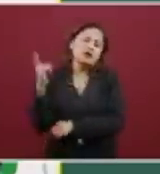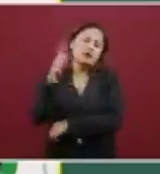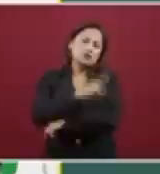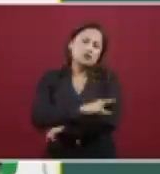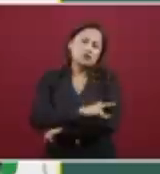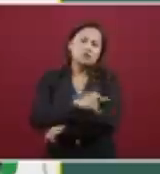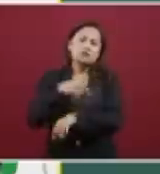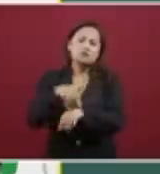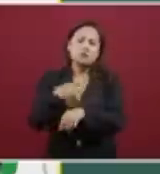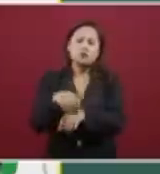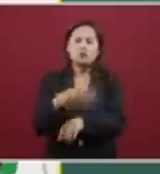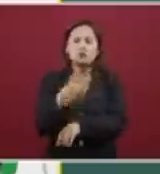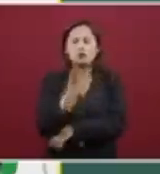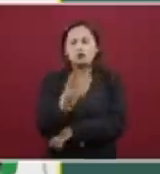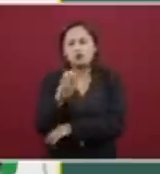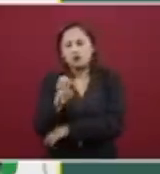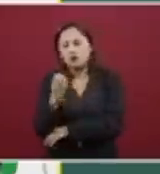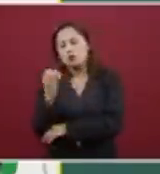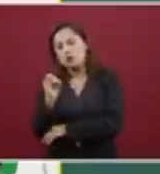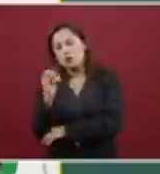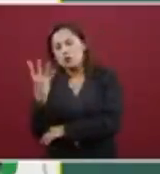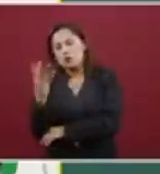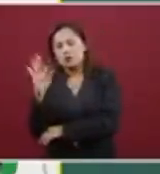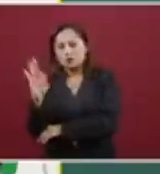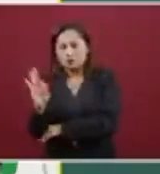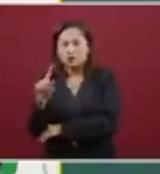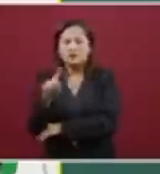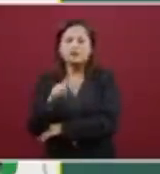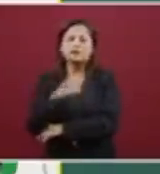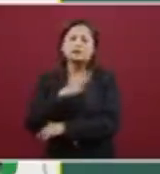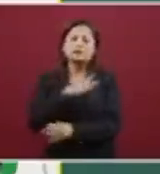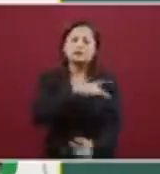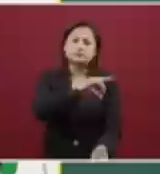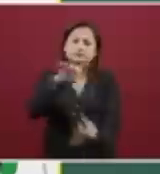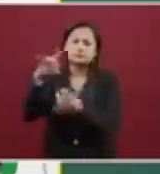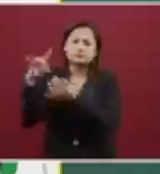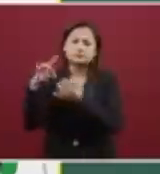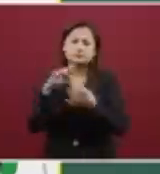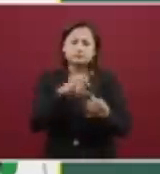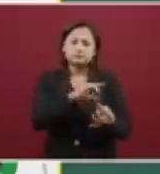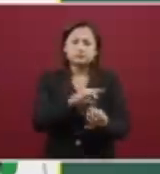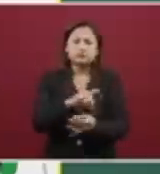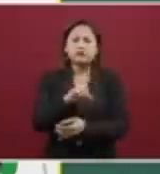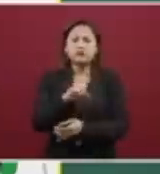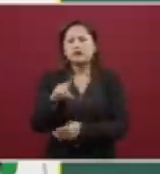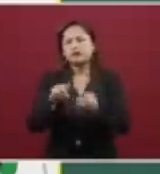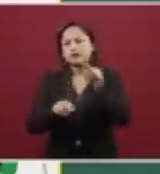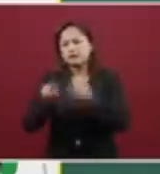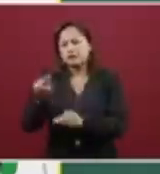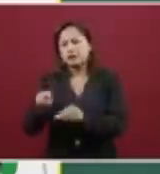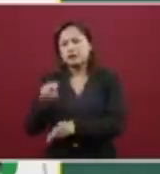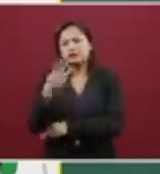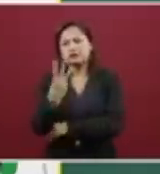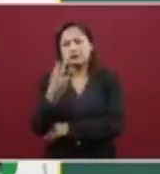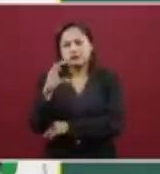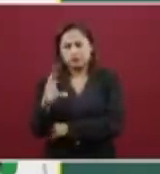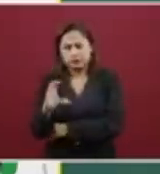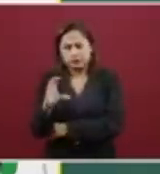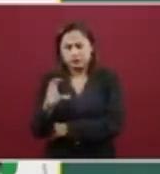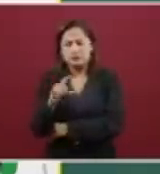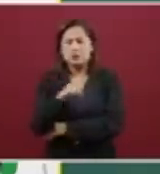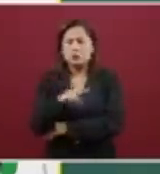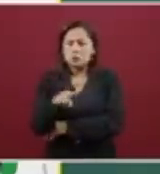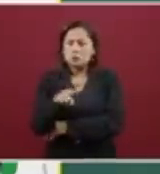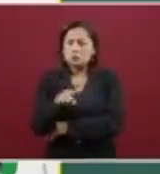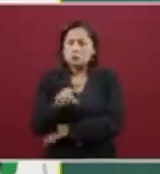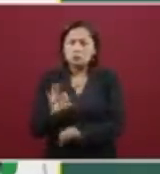efe tendrá sistemas de aproximación y ls categoría 13 son los más precisos para que las